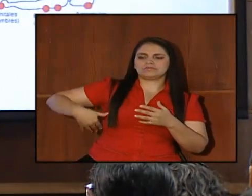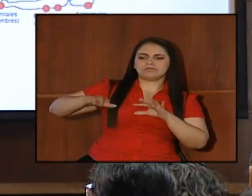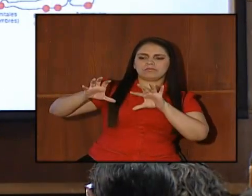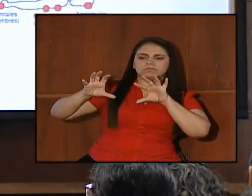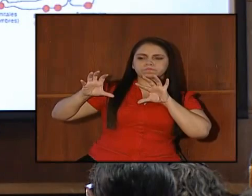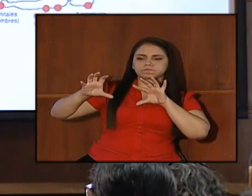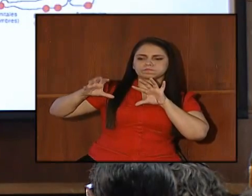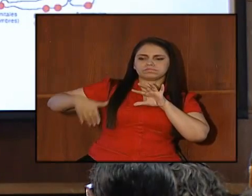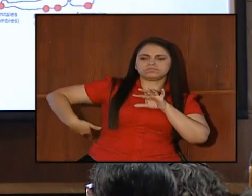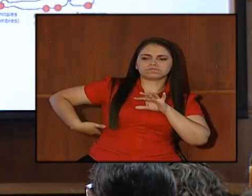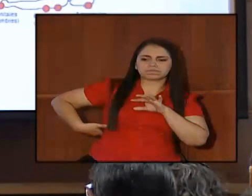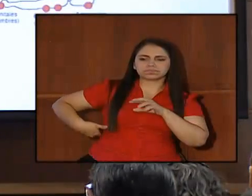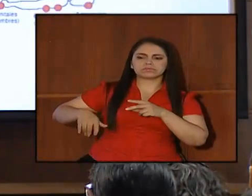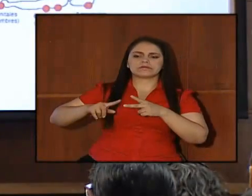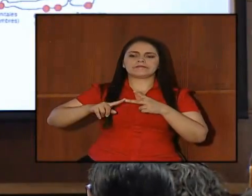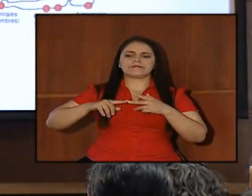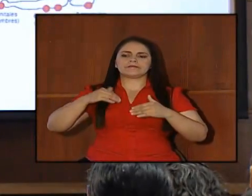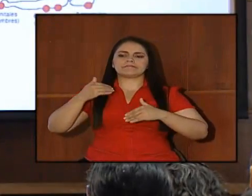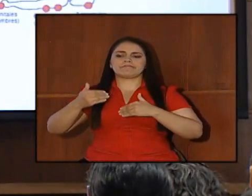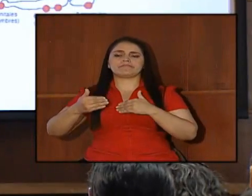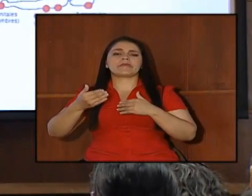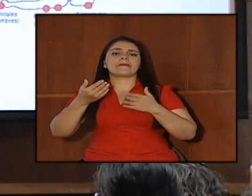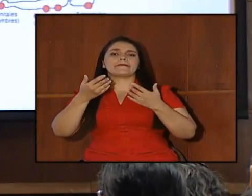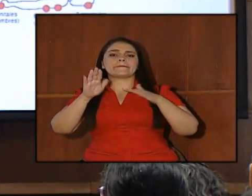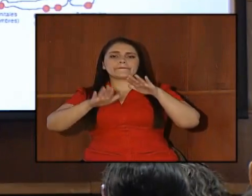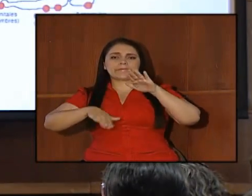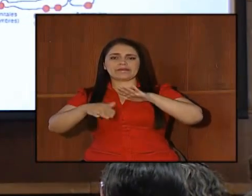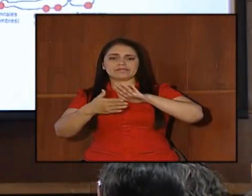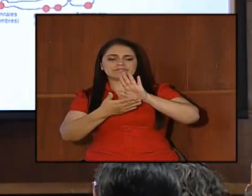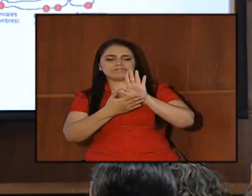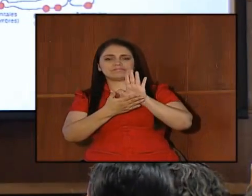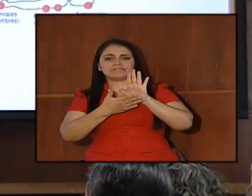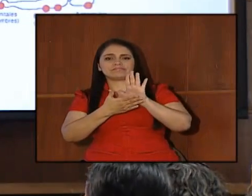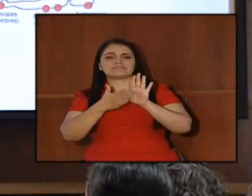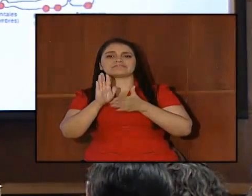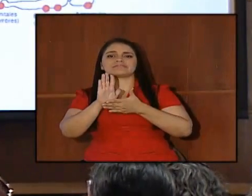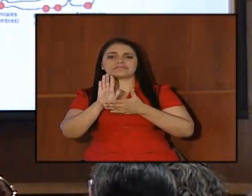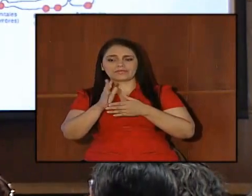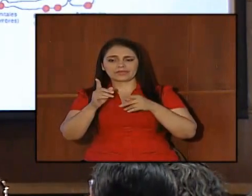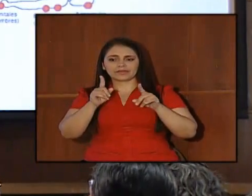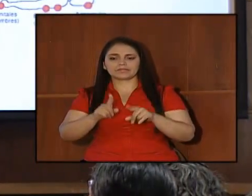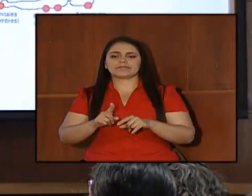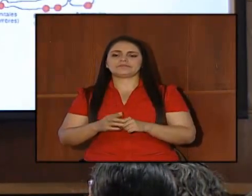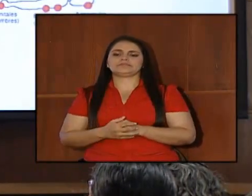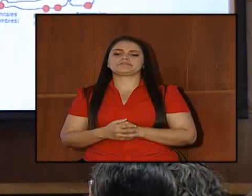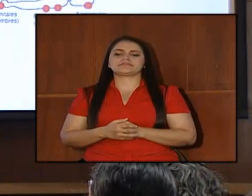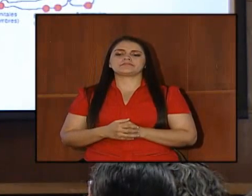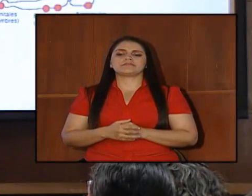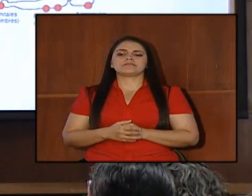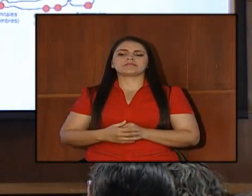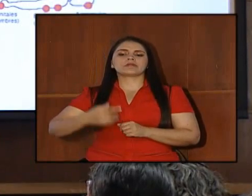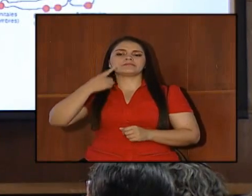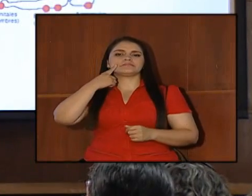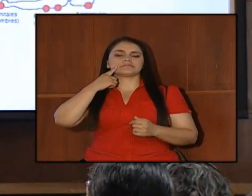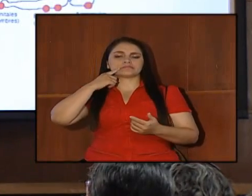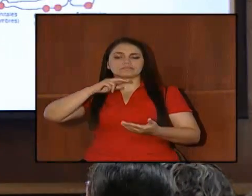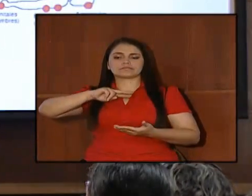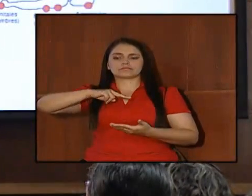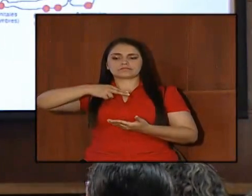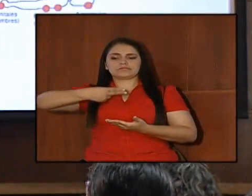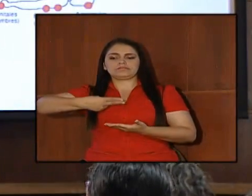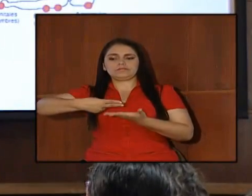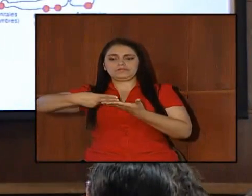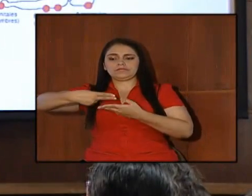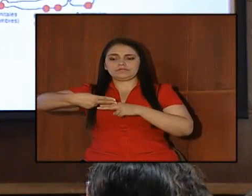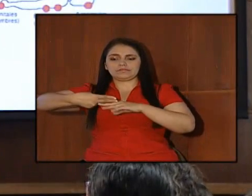la zona sacra y también se pueden ulcerar los talones. Si el paciente está acostado de lado, se pueden